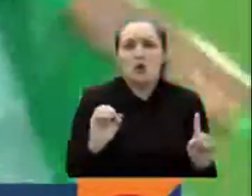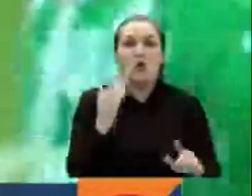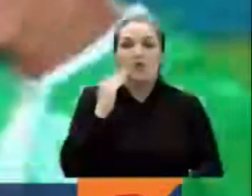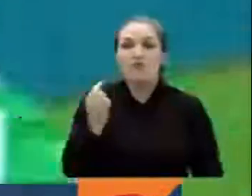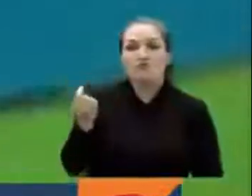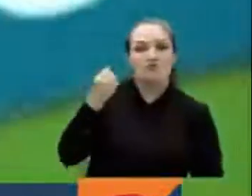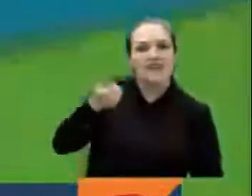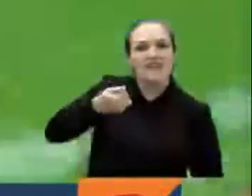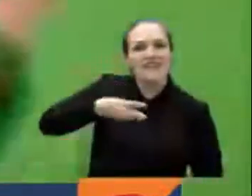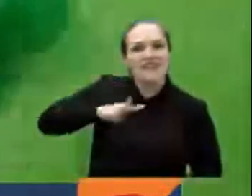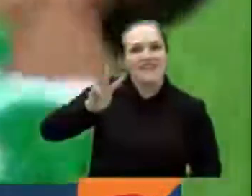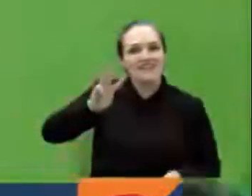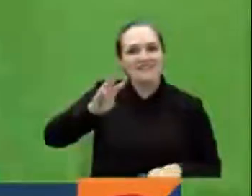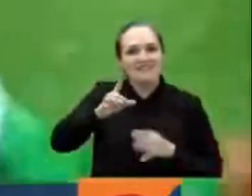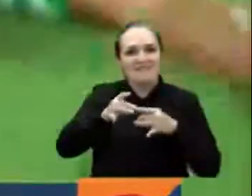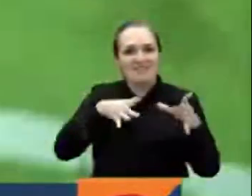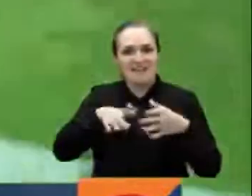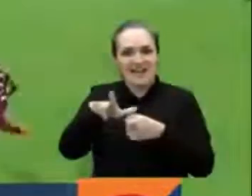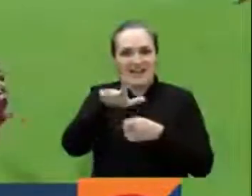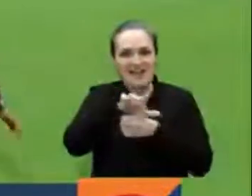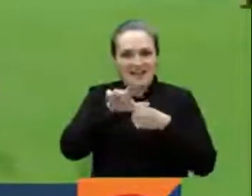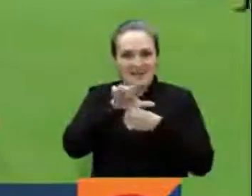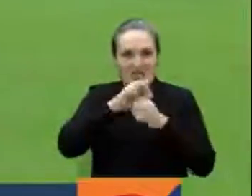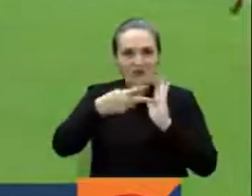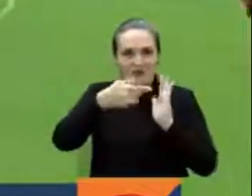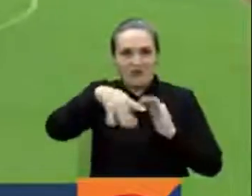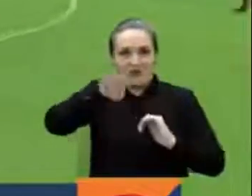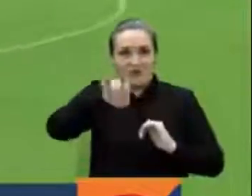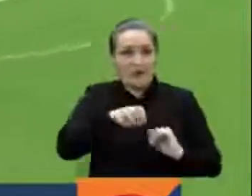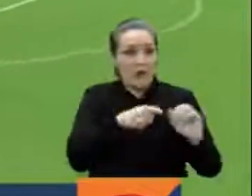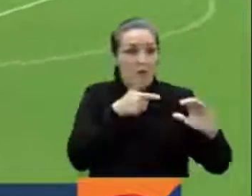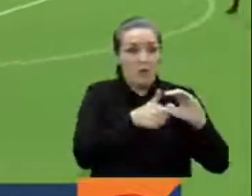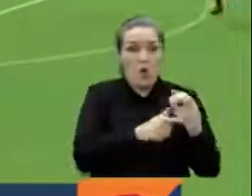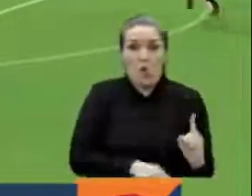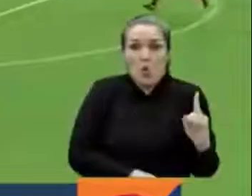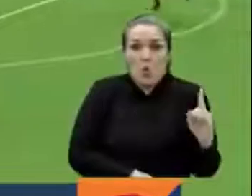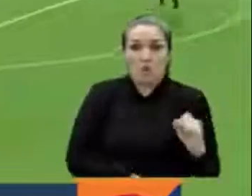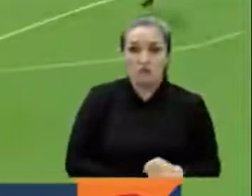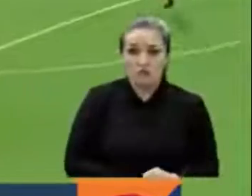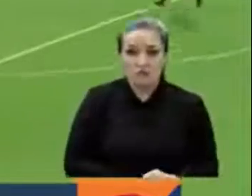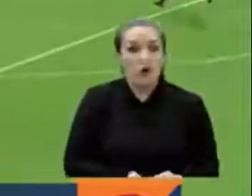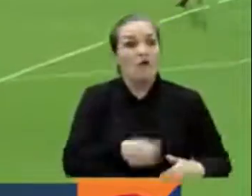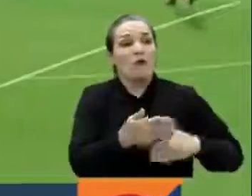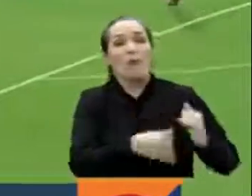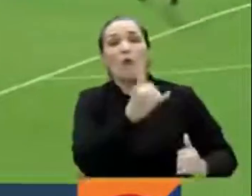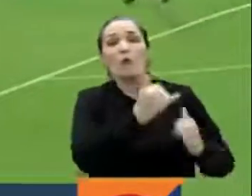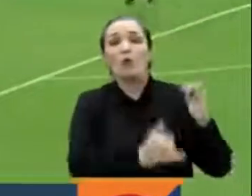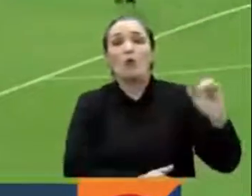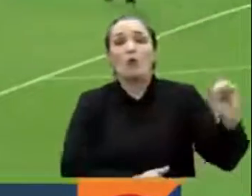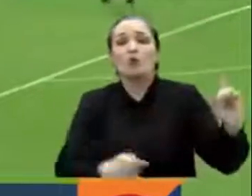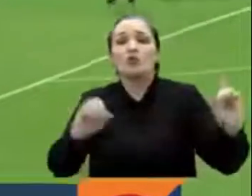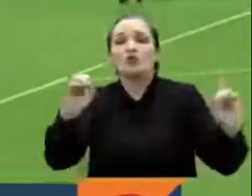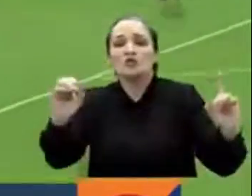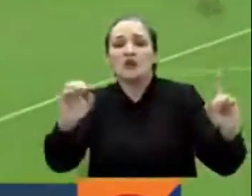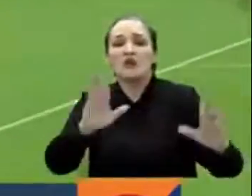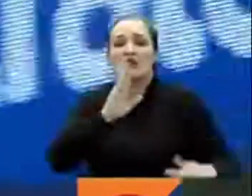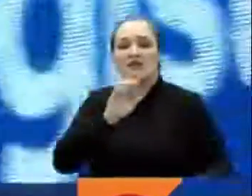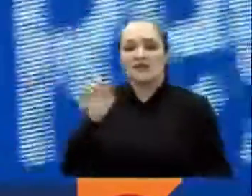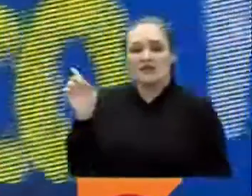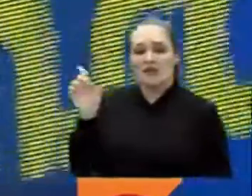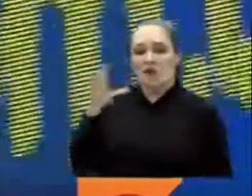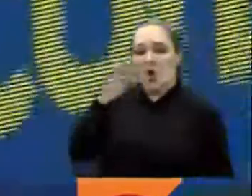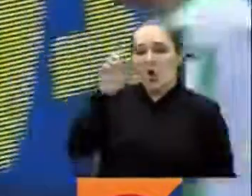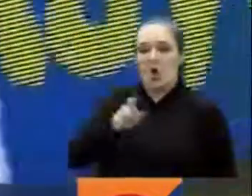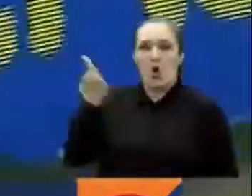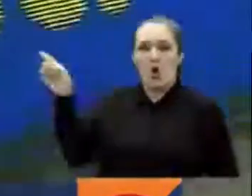Primera Liga de 2019 con gol de Daniel Muñoz. El último triunfo, también por 1-0, esta vez con gol de Rifle Andrade en el